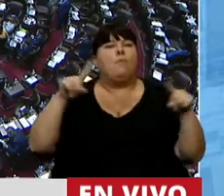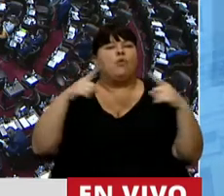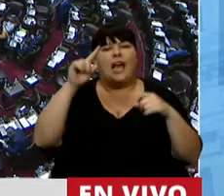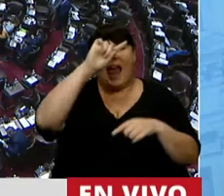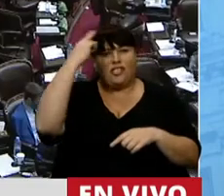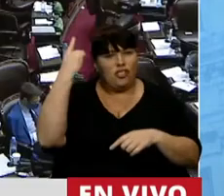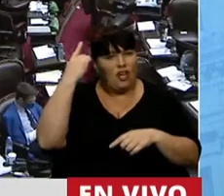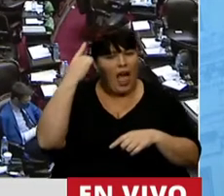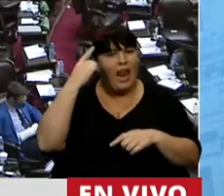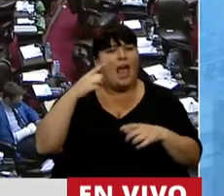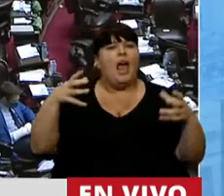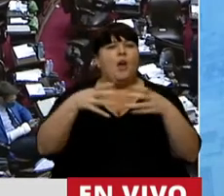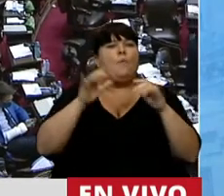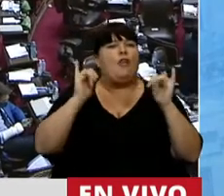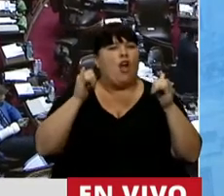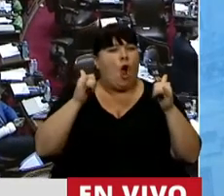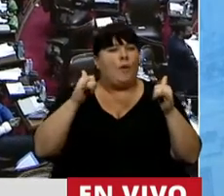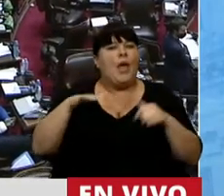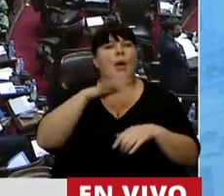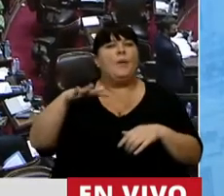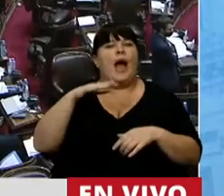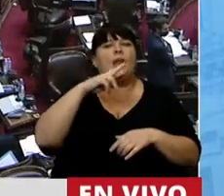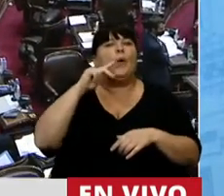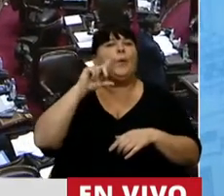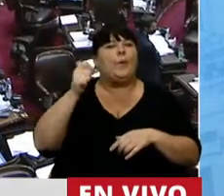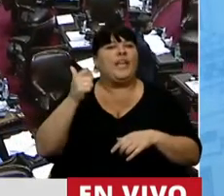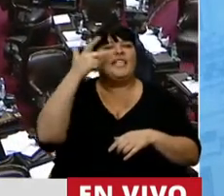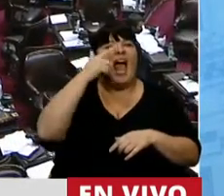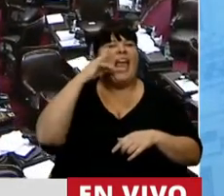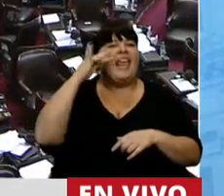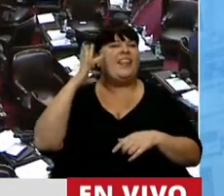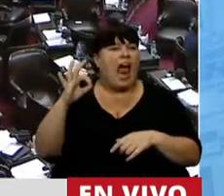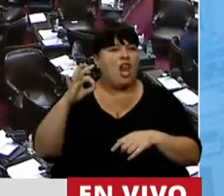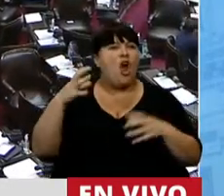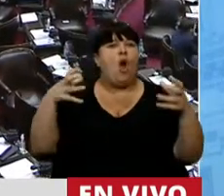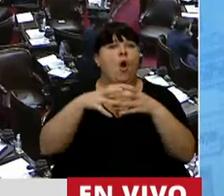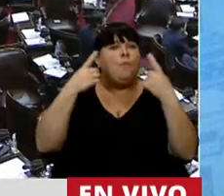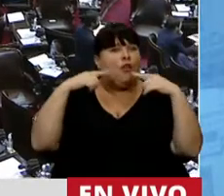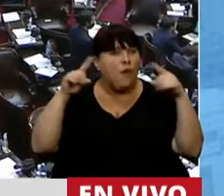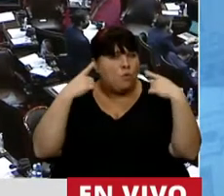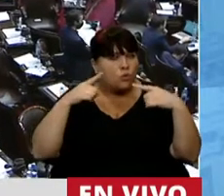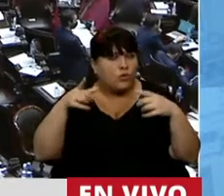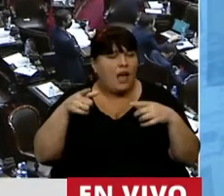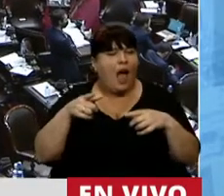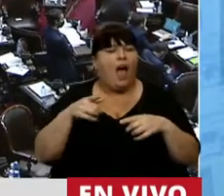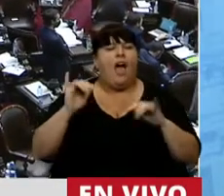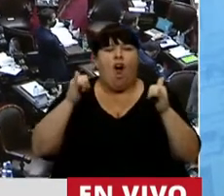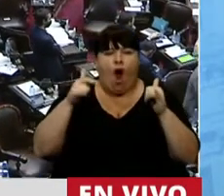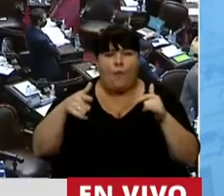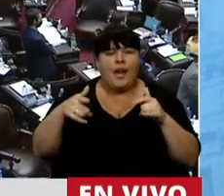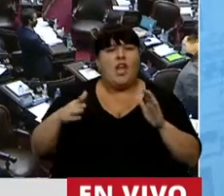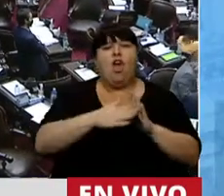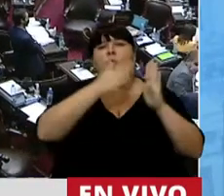himno nacional la orquesta juvenil del barrio Villa Hidalgo. Una orquesta juvenil que durante toda